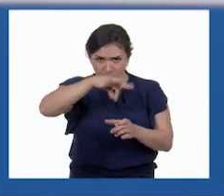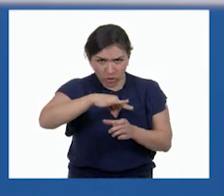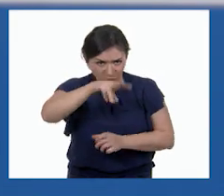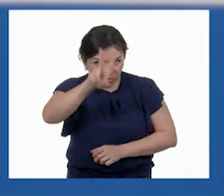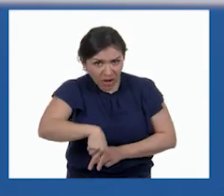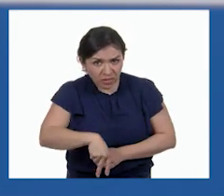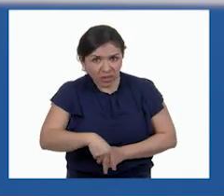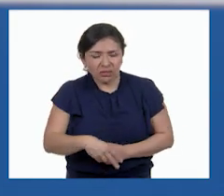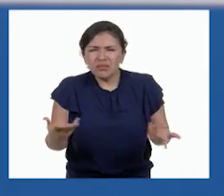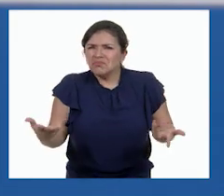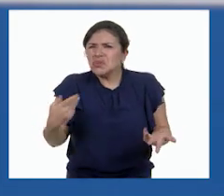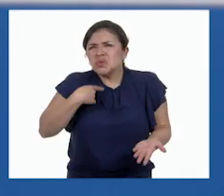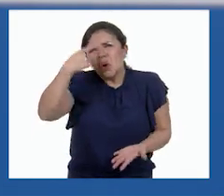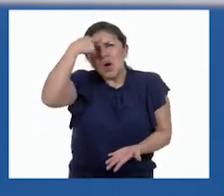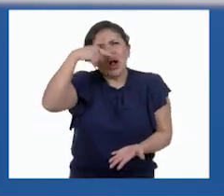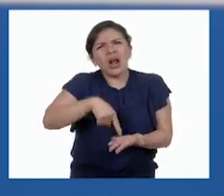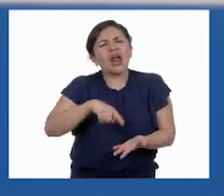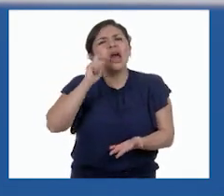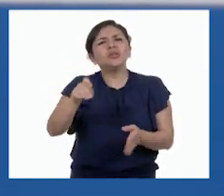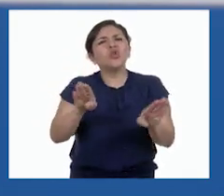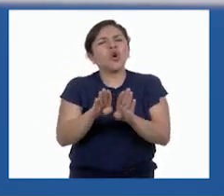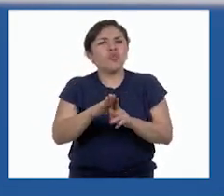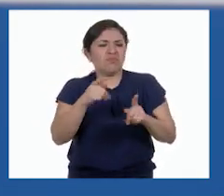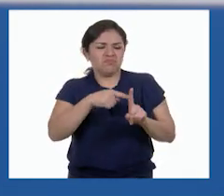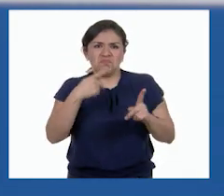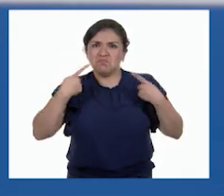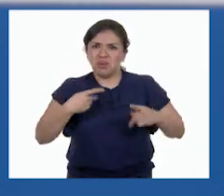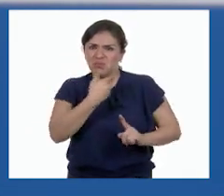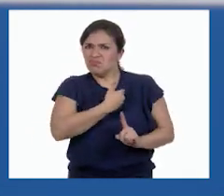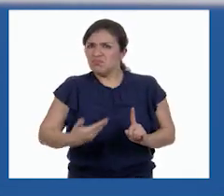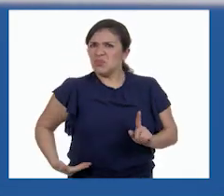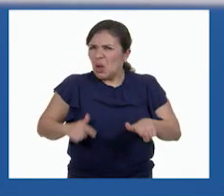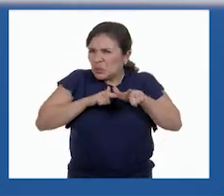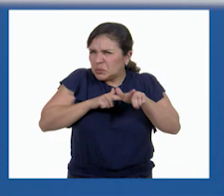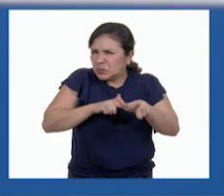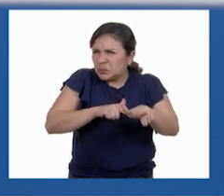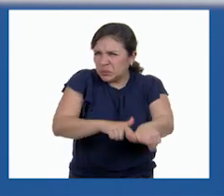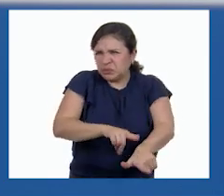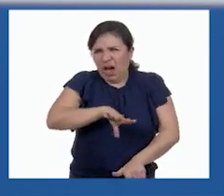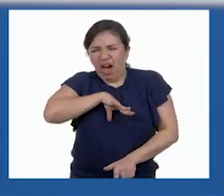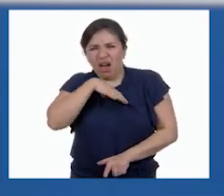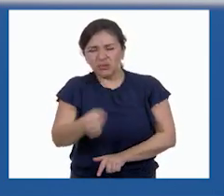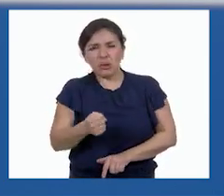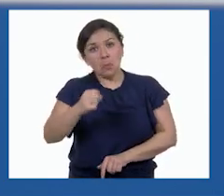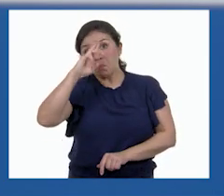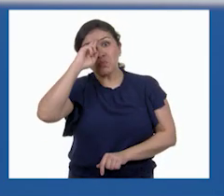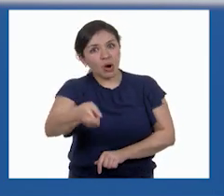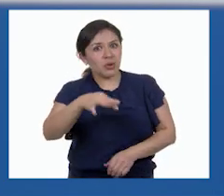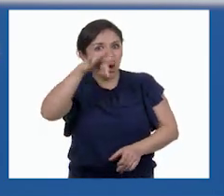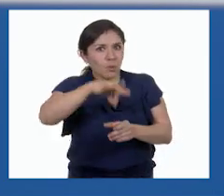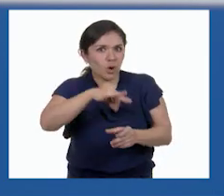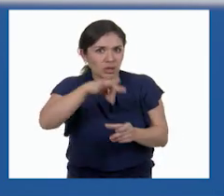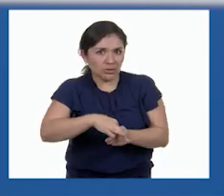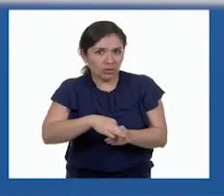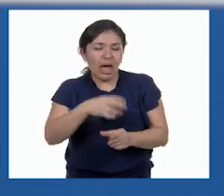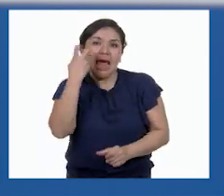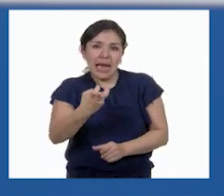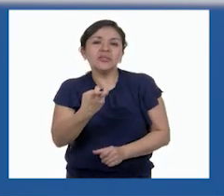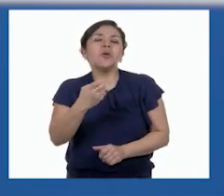elecciones, porque yo creí que por ser un dictador, Díaz había prohibido las elecciones y que